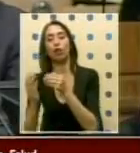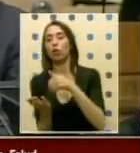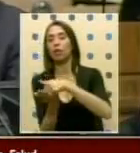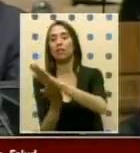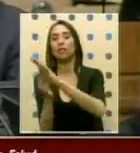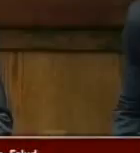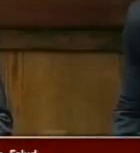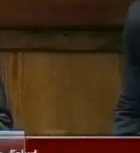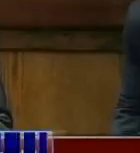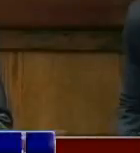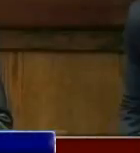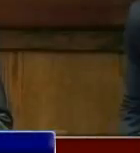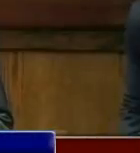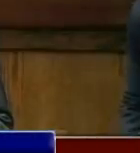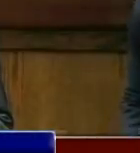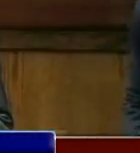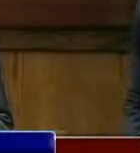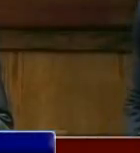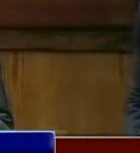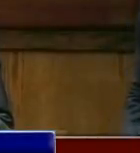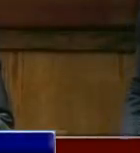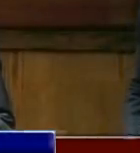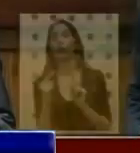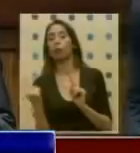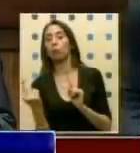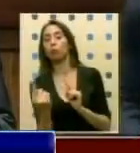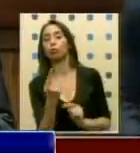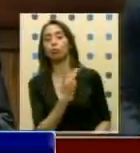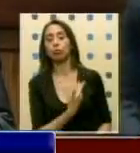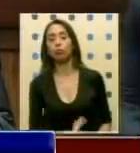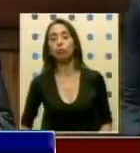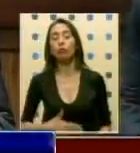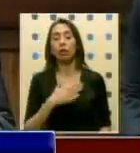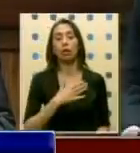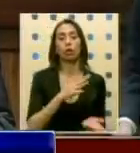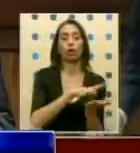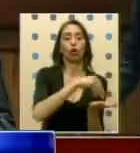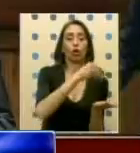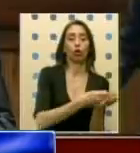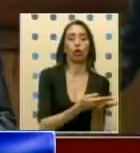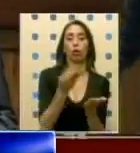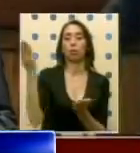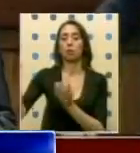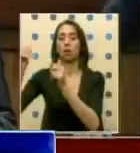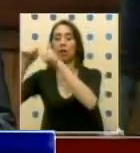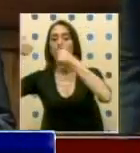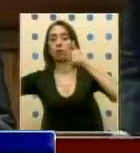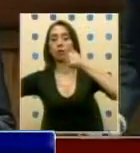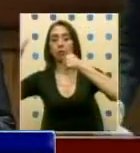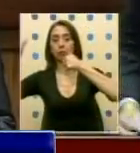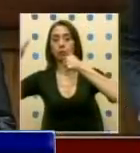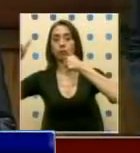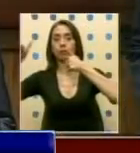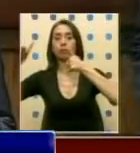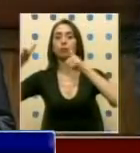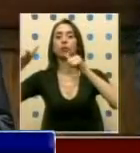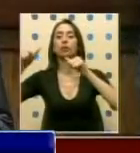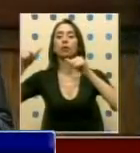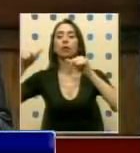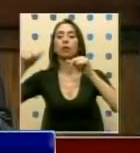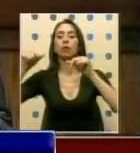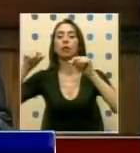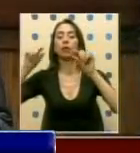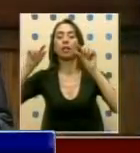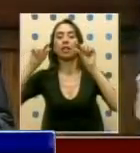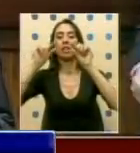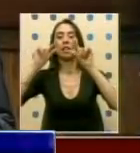título profesional. Por su intermedio, presidente, quisiera dejar copia a la mesa del título de la